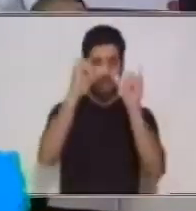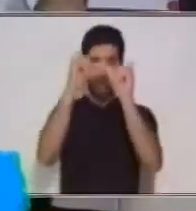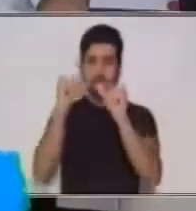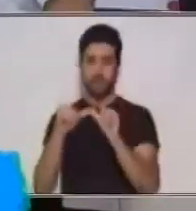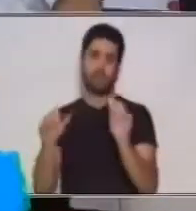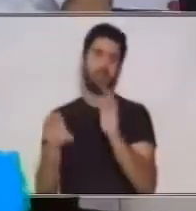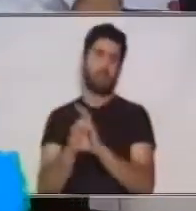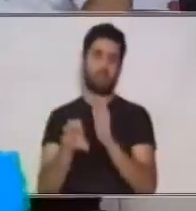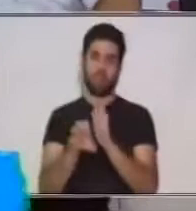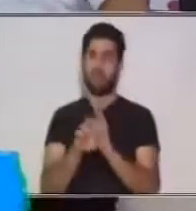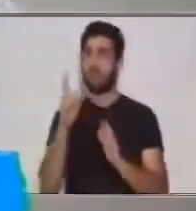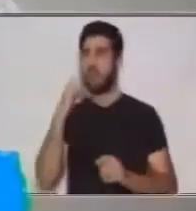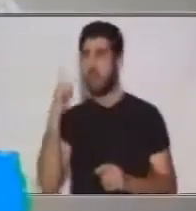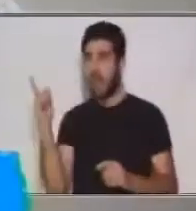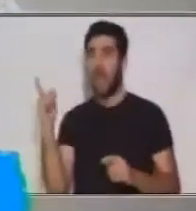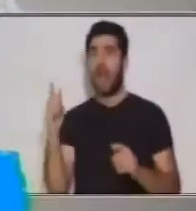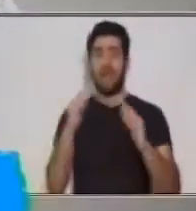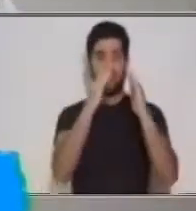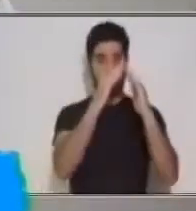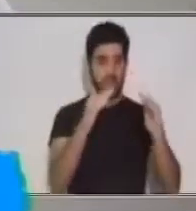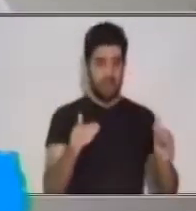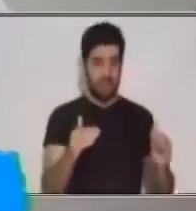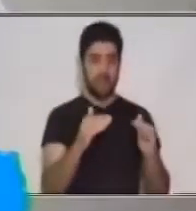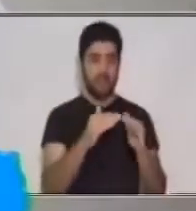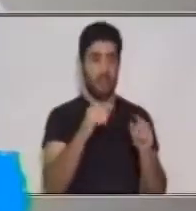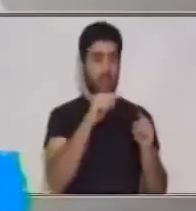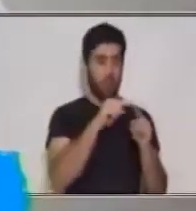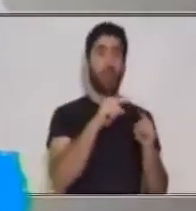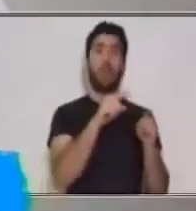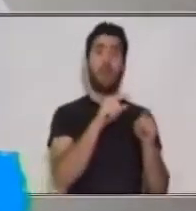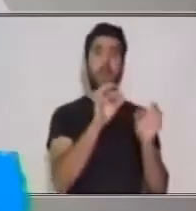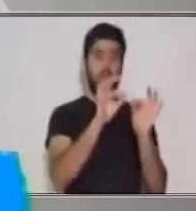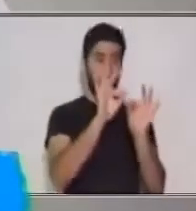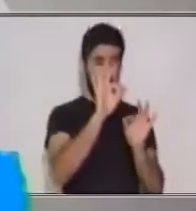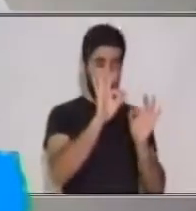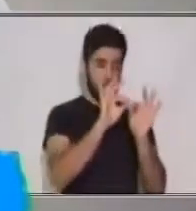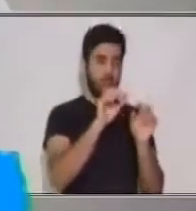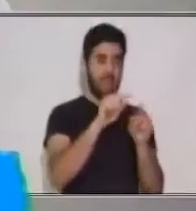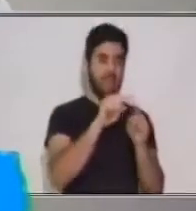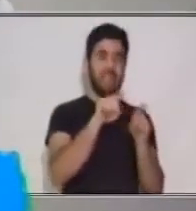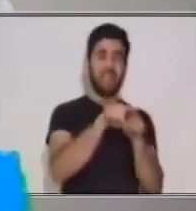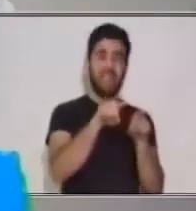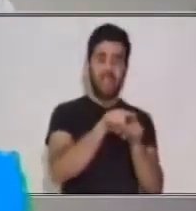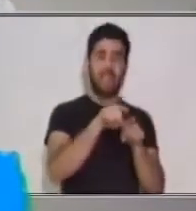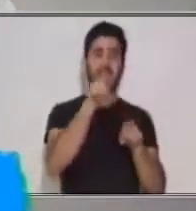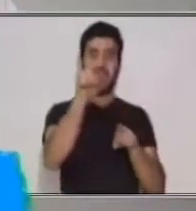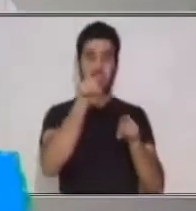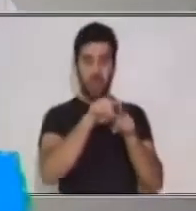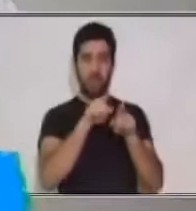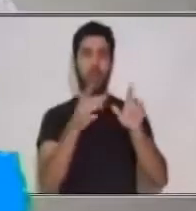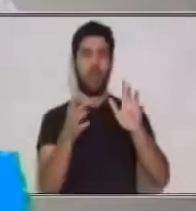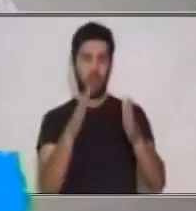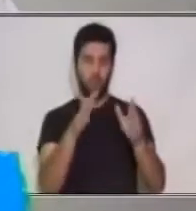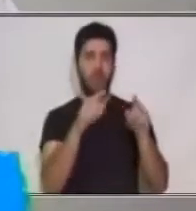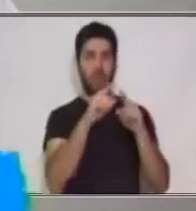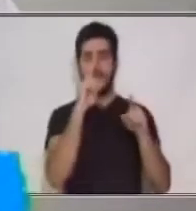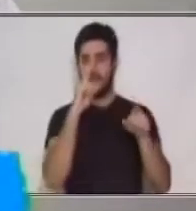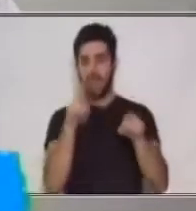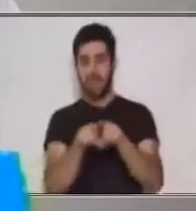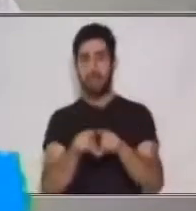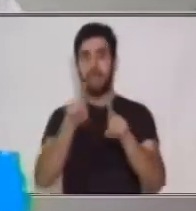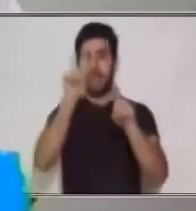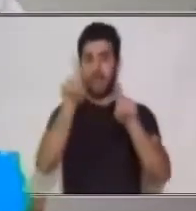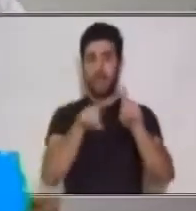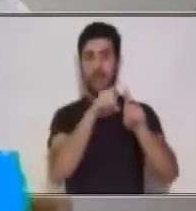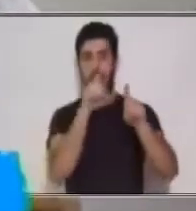hay triángulos congruentes, tienen que tener las mismas medidas de lado y de sus ángulos para ser